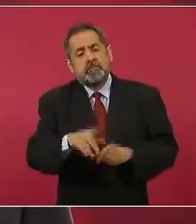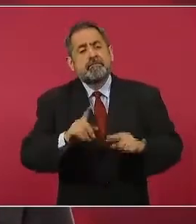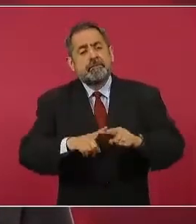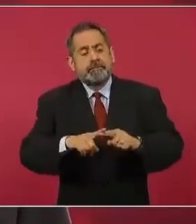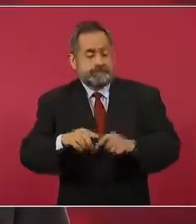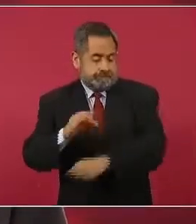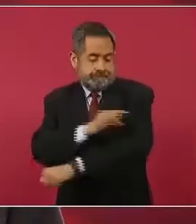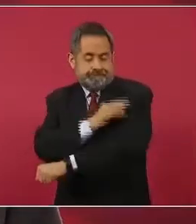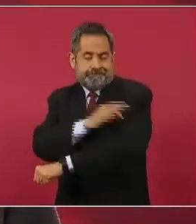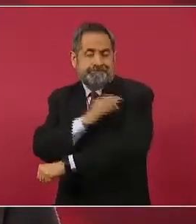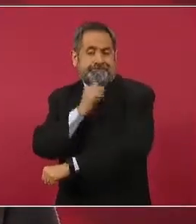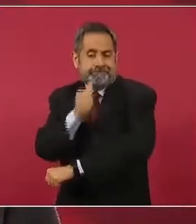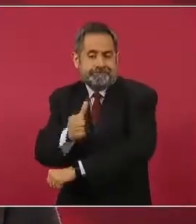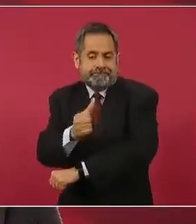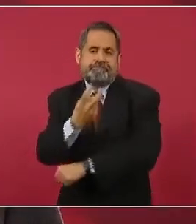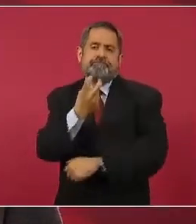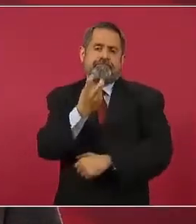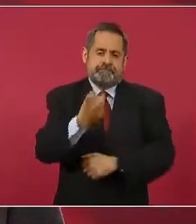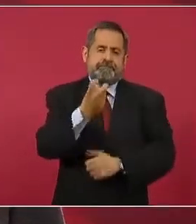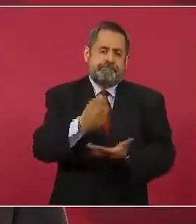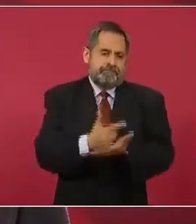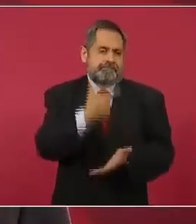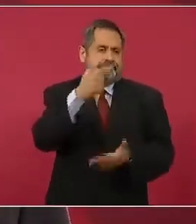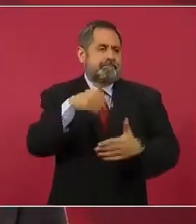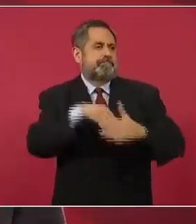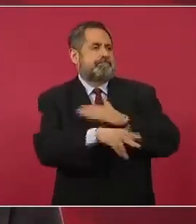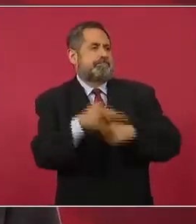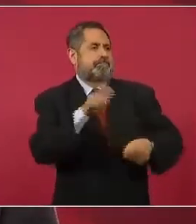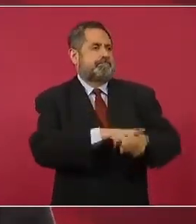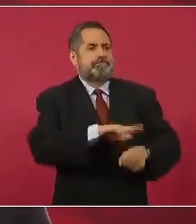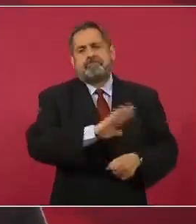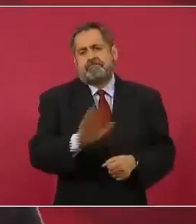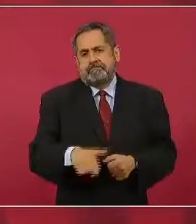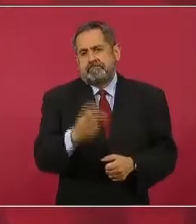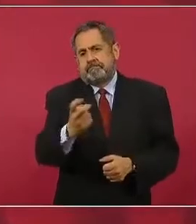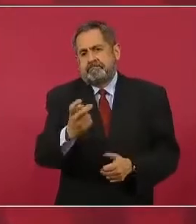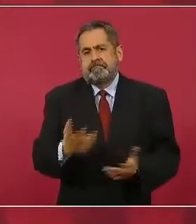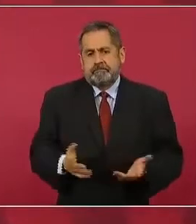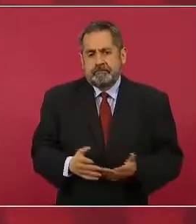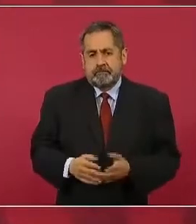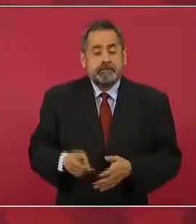1 o 2 veces y tiene vacuna de refuerzo, no se hospitaliza.